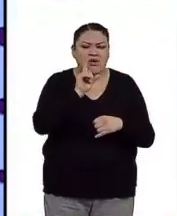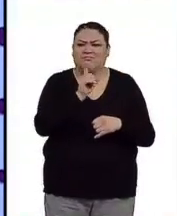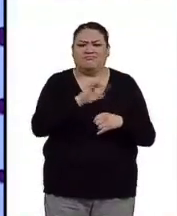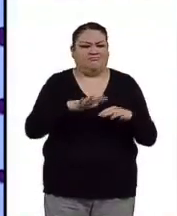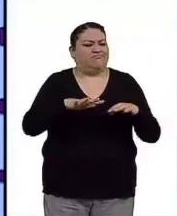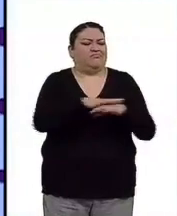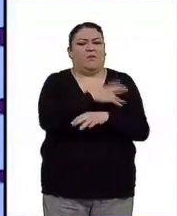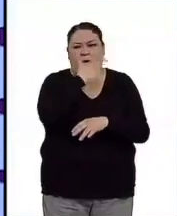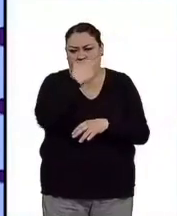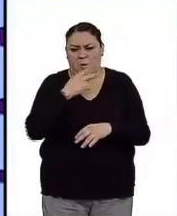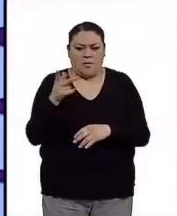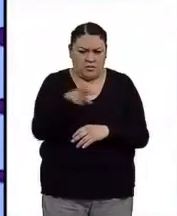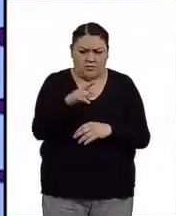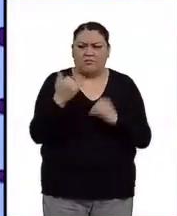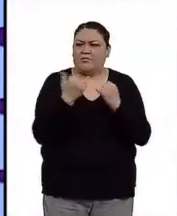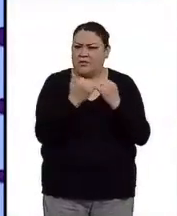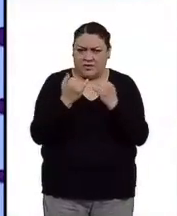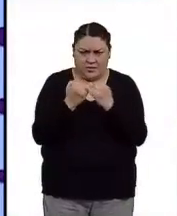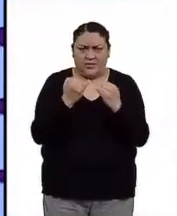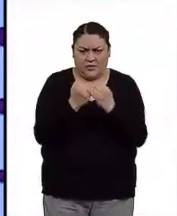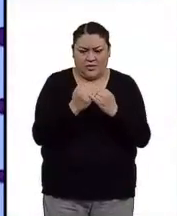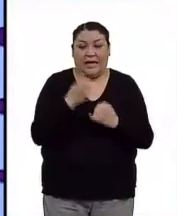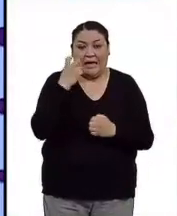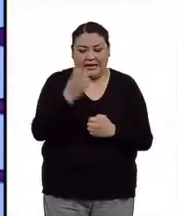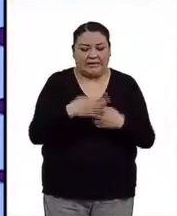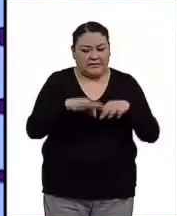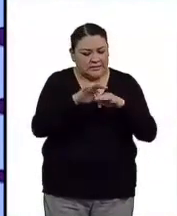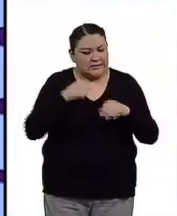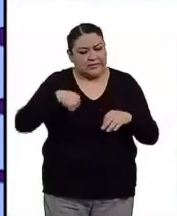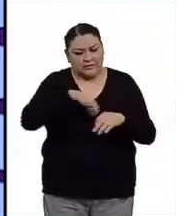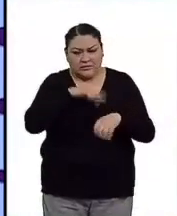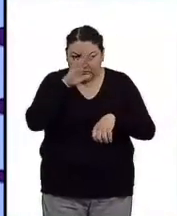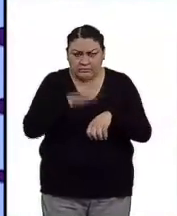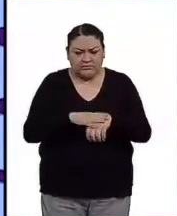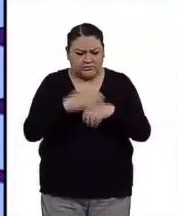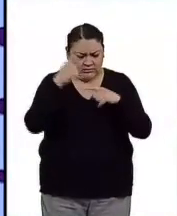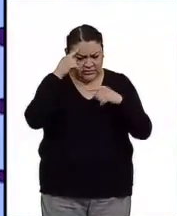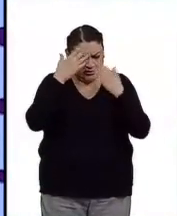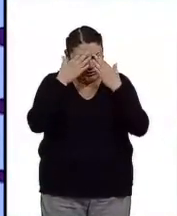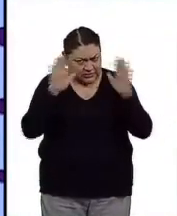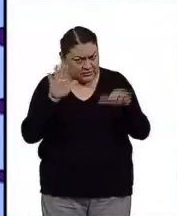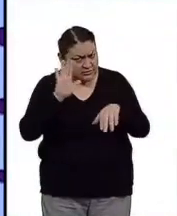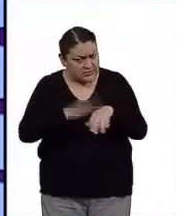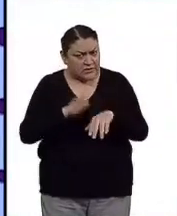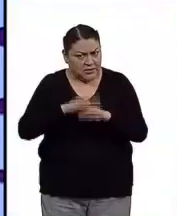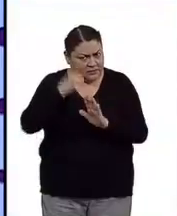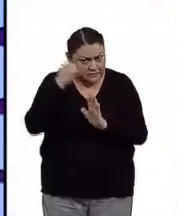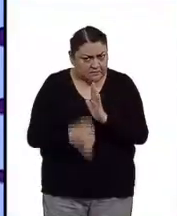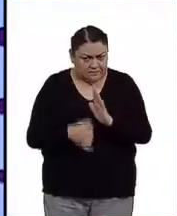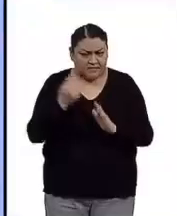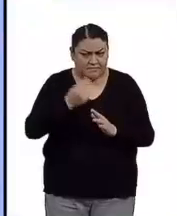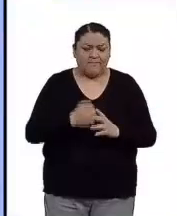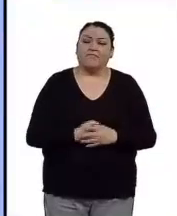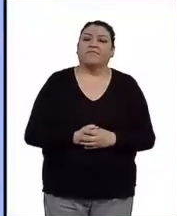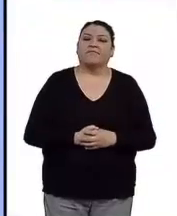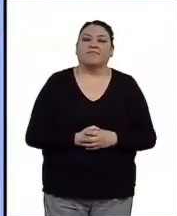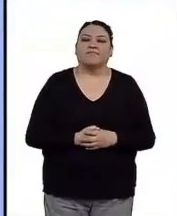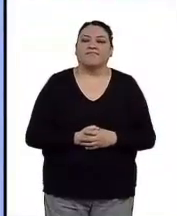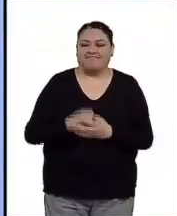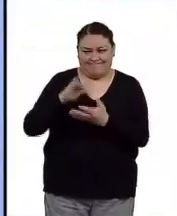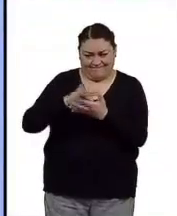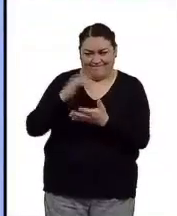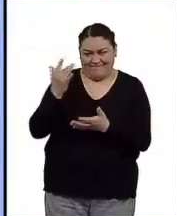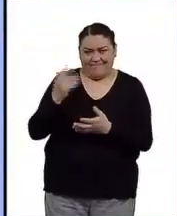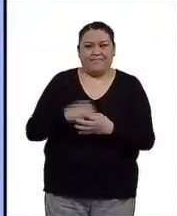medidas. Entonces, hay que también ampliar la discusión a otros sectores de nuestra sociedad. Okay, muchas gracias.